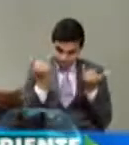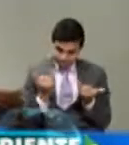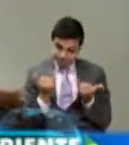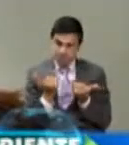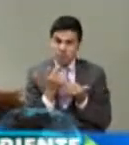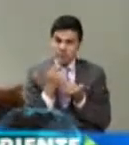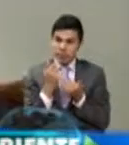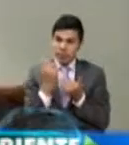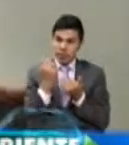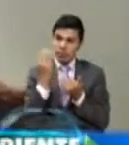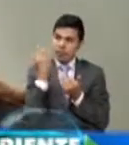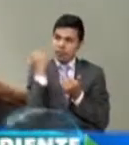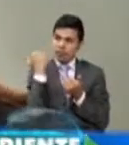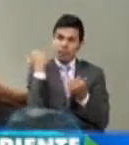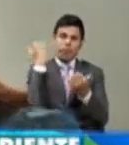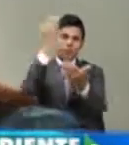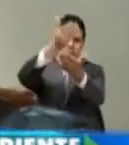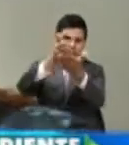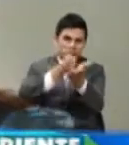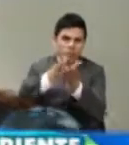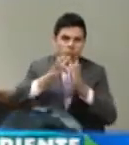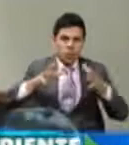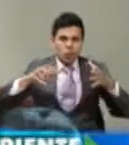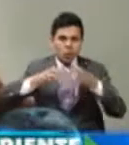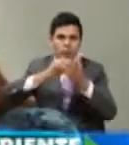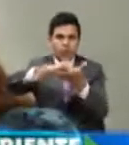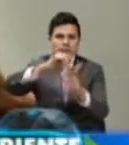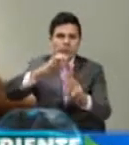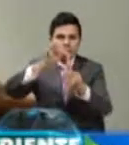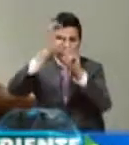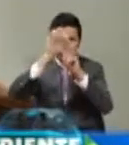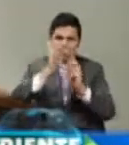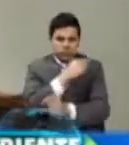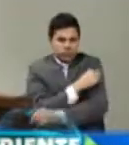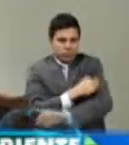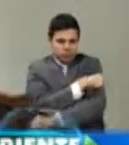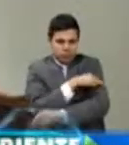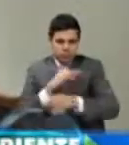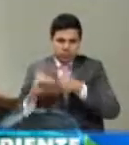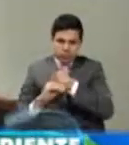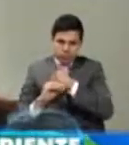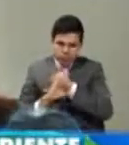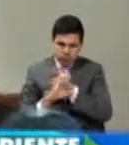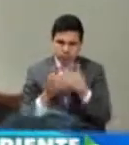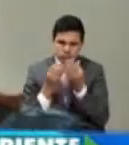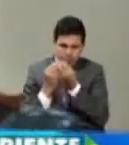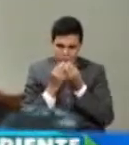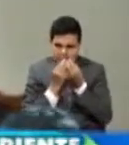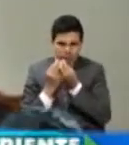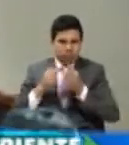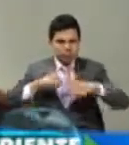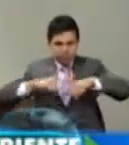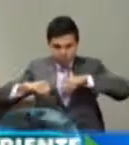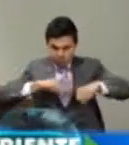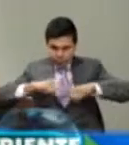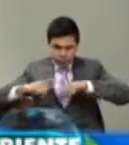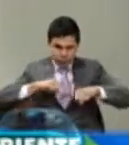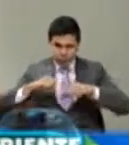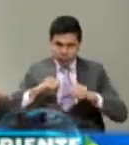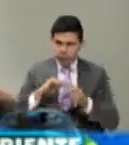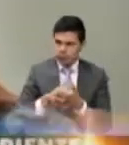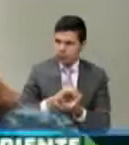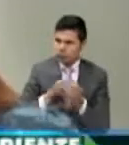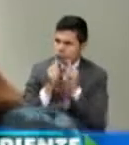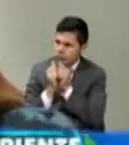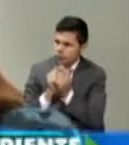el día de ayer, salió una comisión compuesta por Cruz Roja, Defensa Civil y Consejo Departamental para la Gestión de Riesgo, a